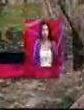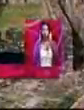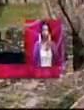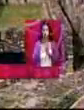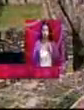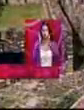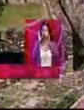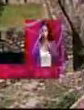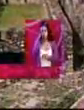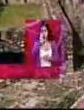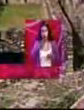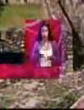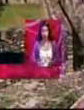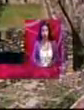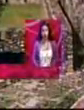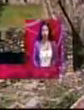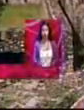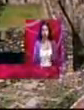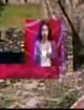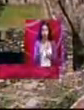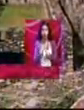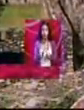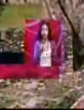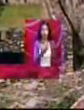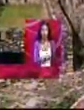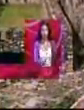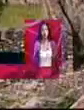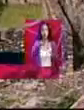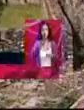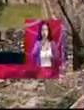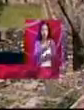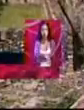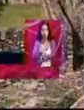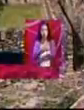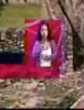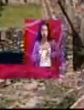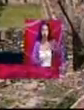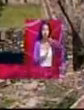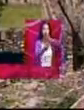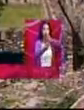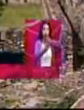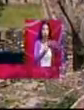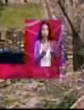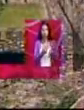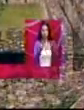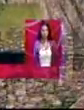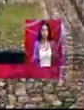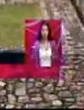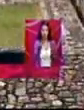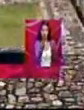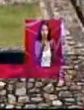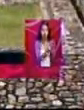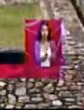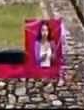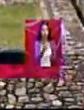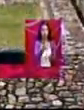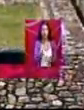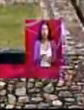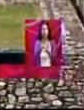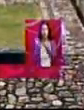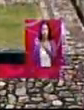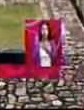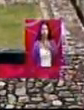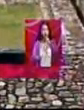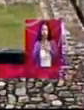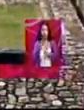los cusqueños. Se espera, por ejemplo, que la bancada nacionalista apoye en mayoría la derogatoria, pues su consigna es evitar